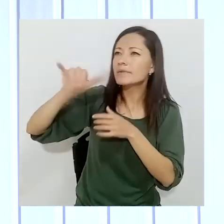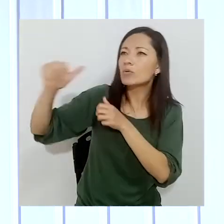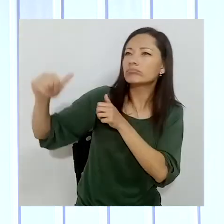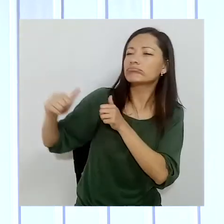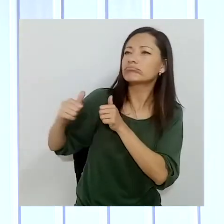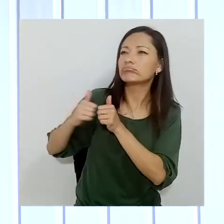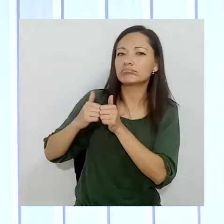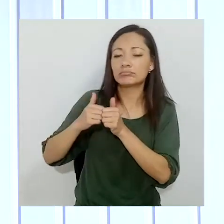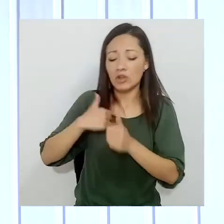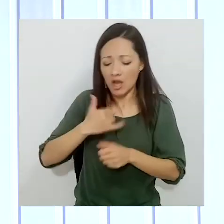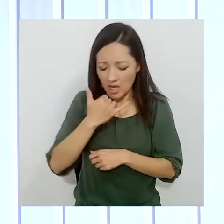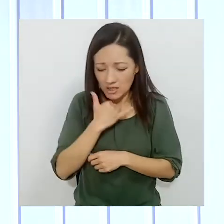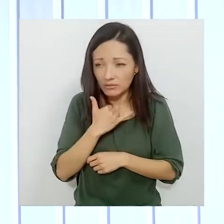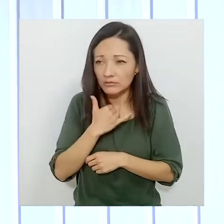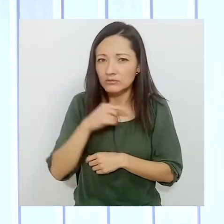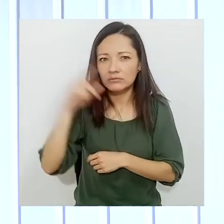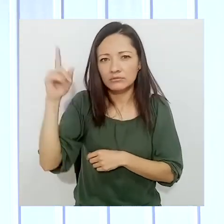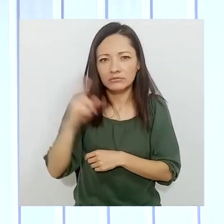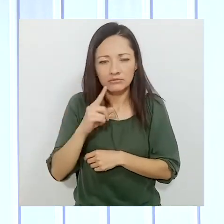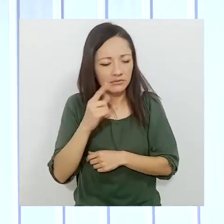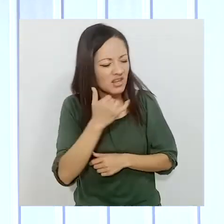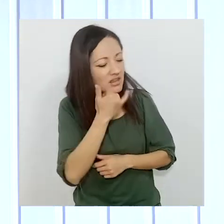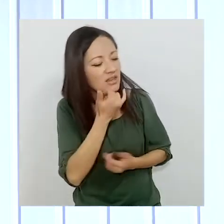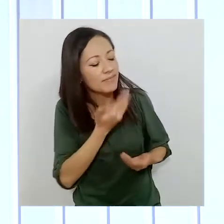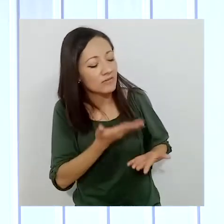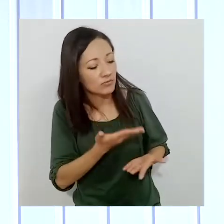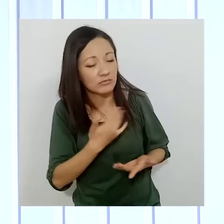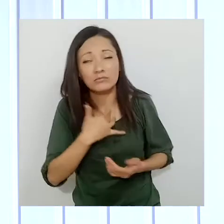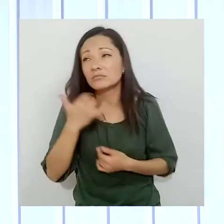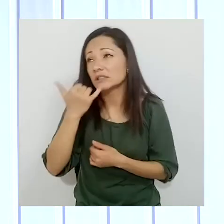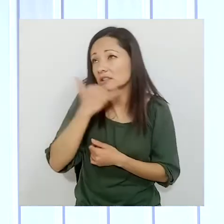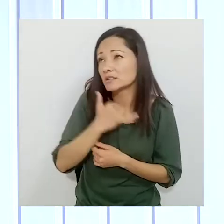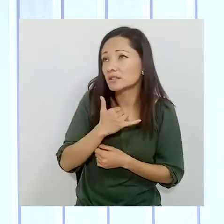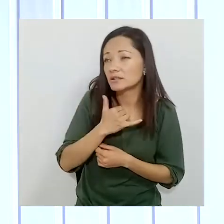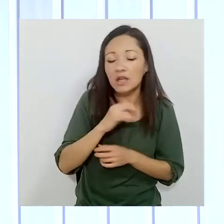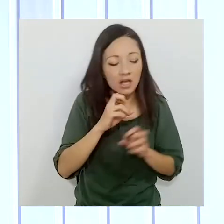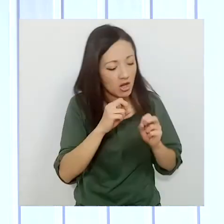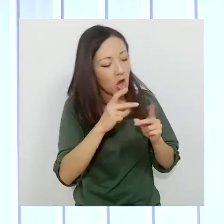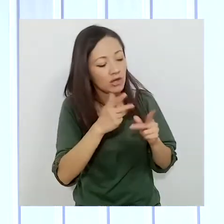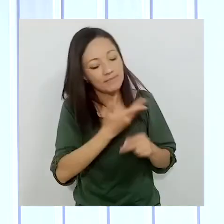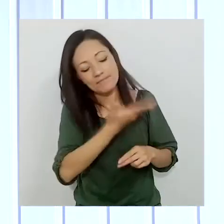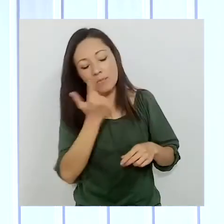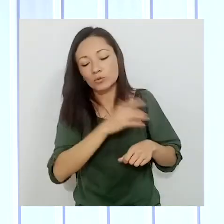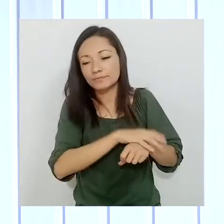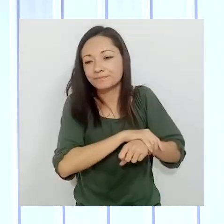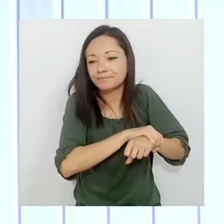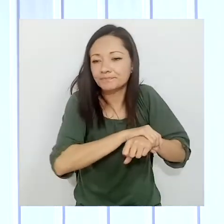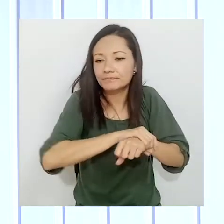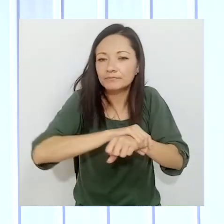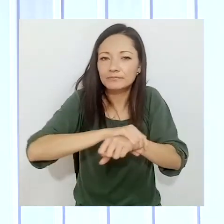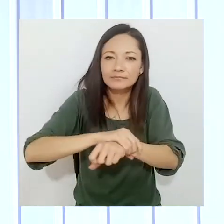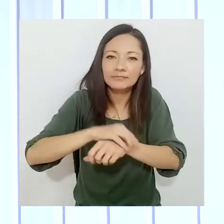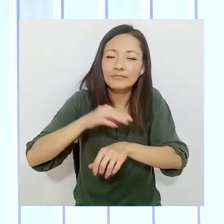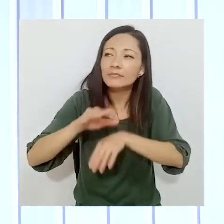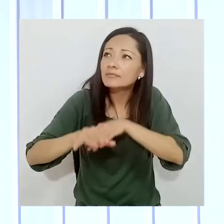pasó? La embarré. Ok, vamos adelante. Vamos adelante.